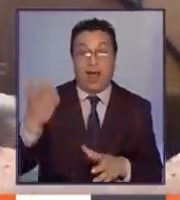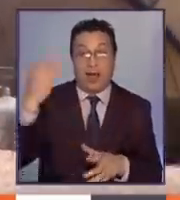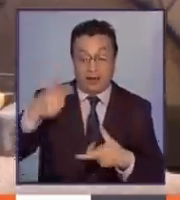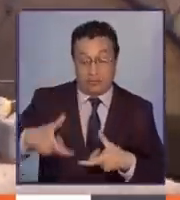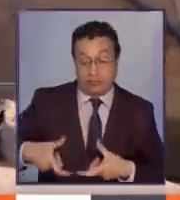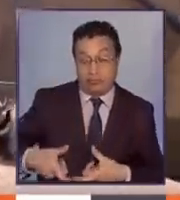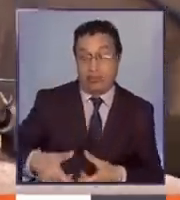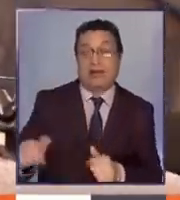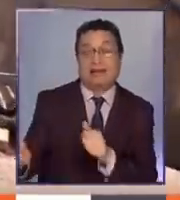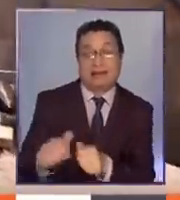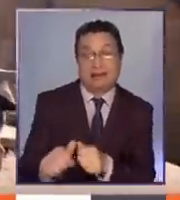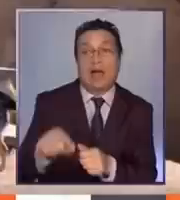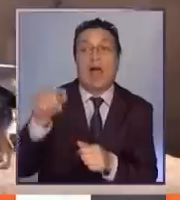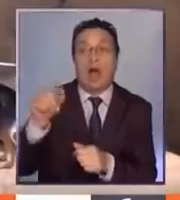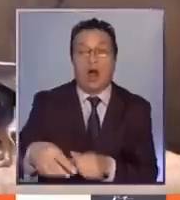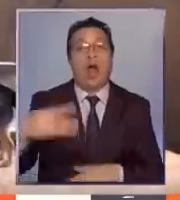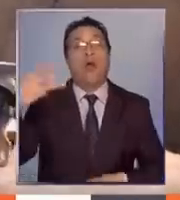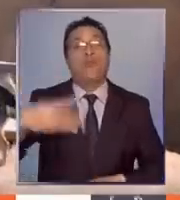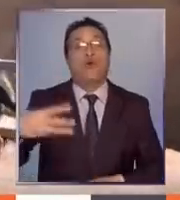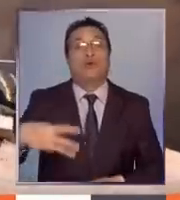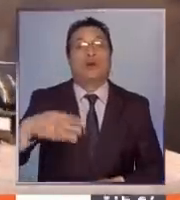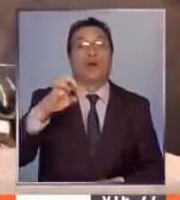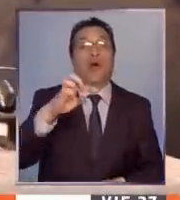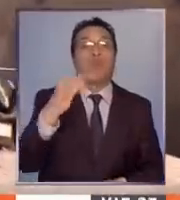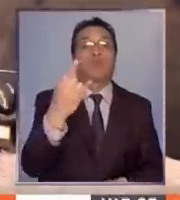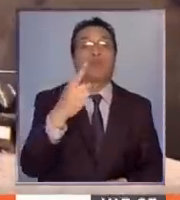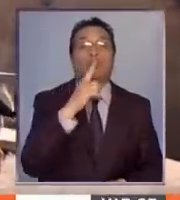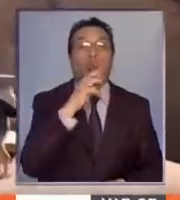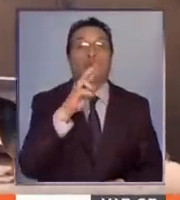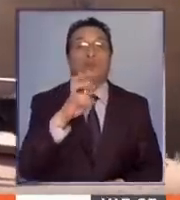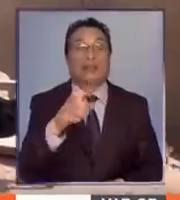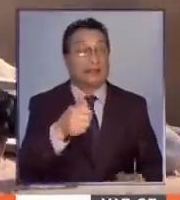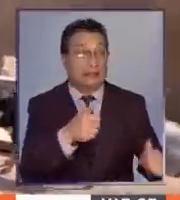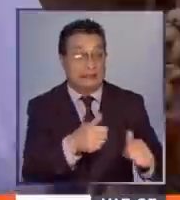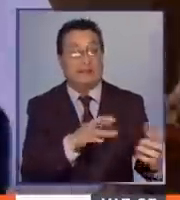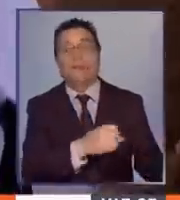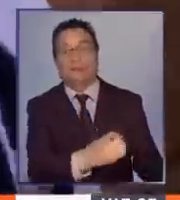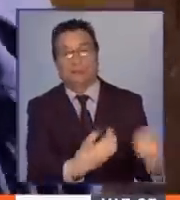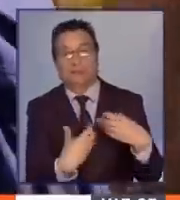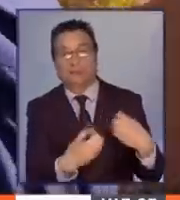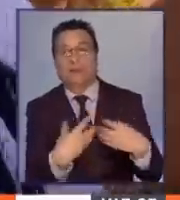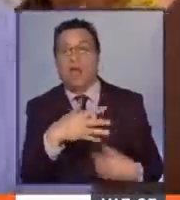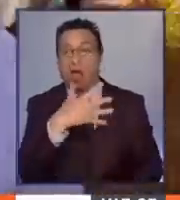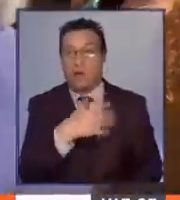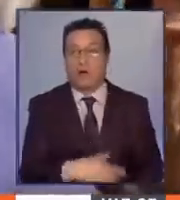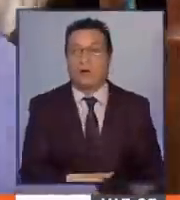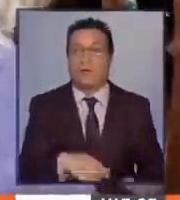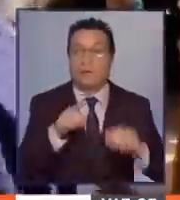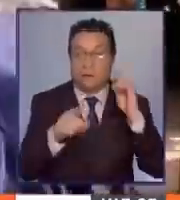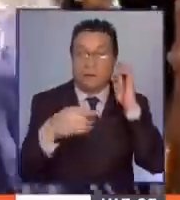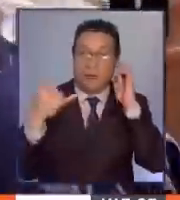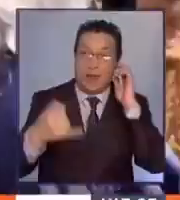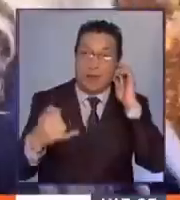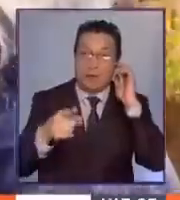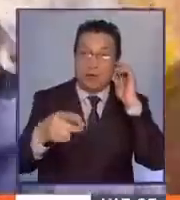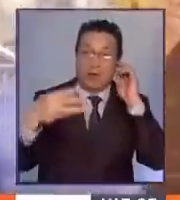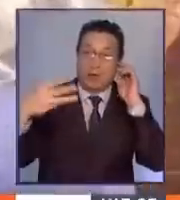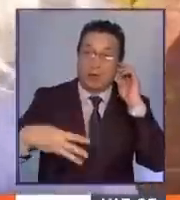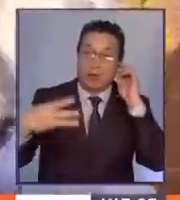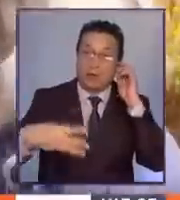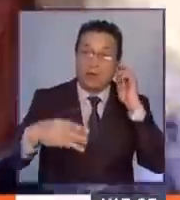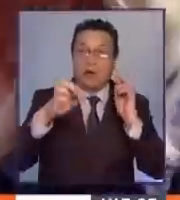cercana. Hoy se los lleva el municipio de Putre, la localidad más cercana que tienen. Oye, mira, él es amigo de la municipalidad de